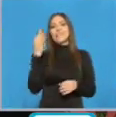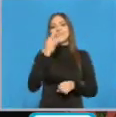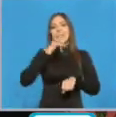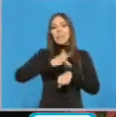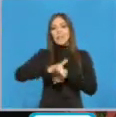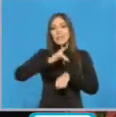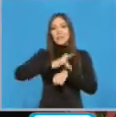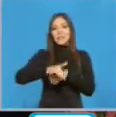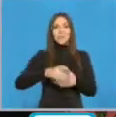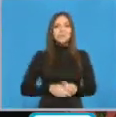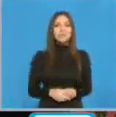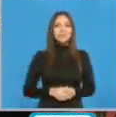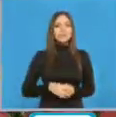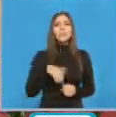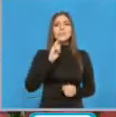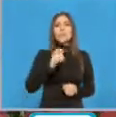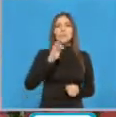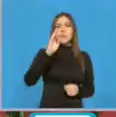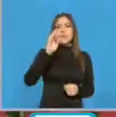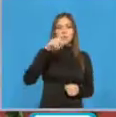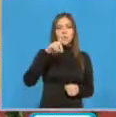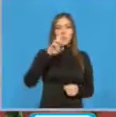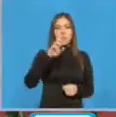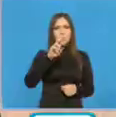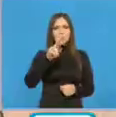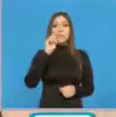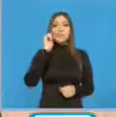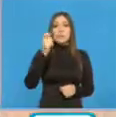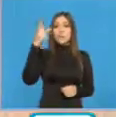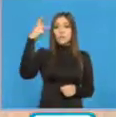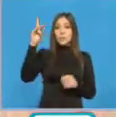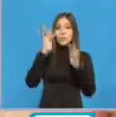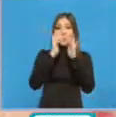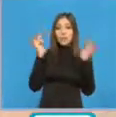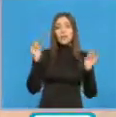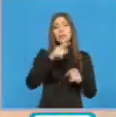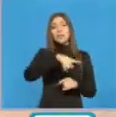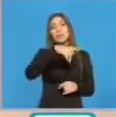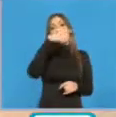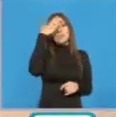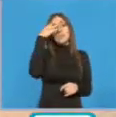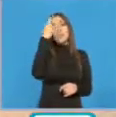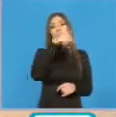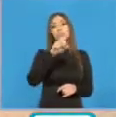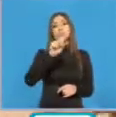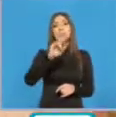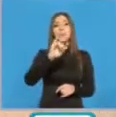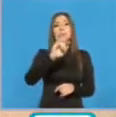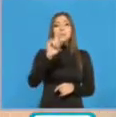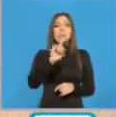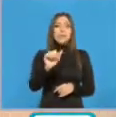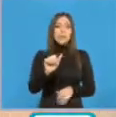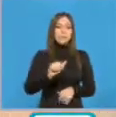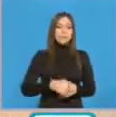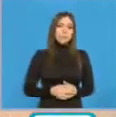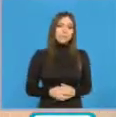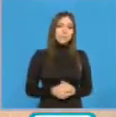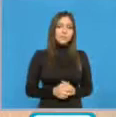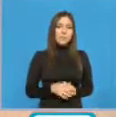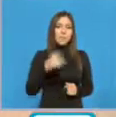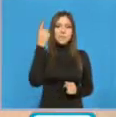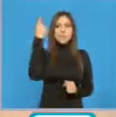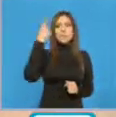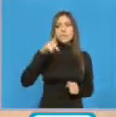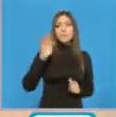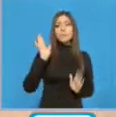chef. ¿Qué pasó con el fondue? ¿Sí es de Francia? Yo sé que es suizo. Ah, pero suizo. así es, pero Claro, por todos el queso, ¿no? Exactamente,